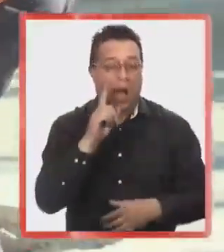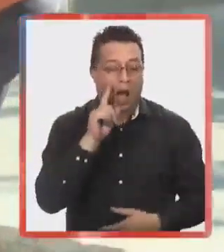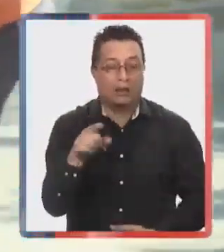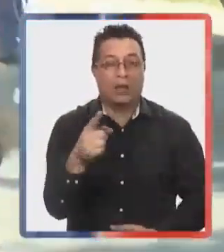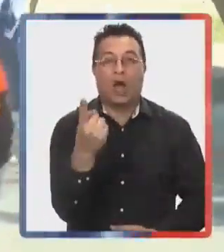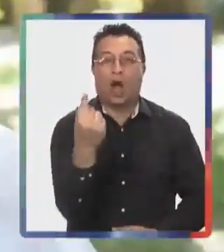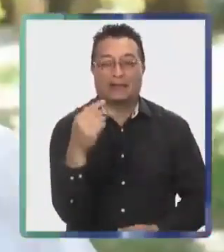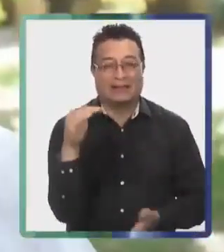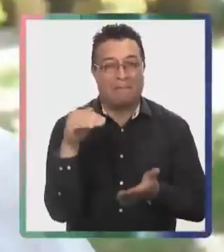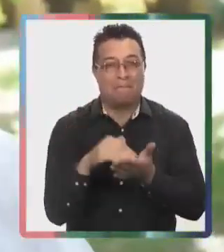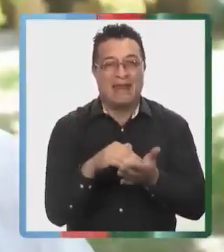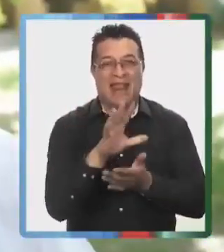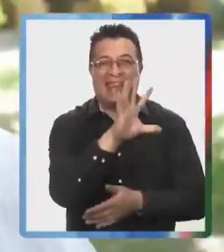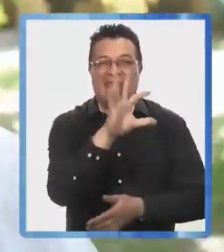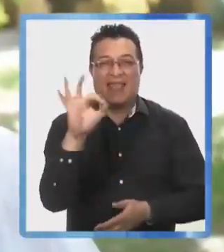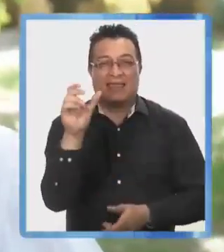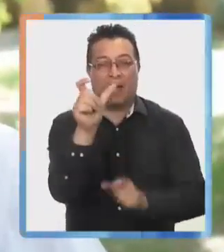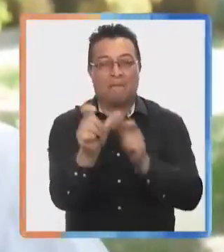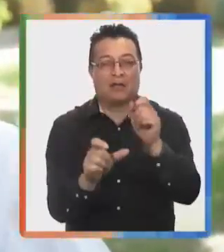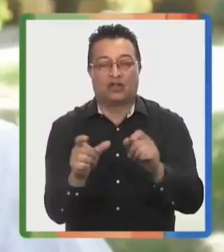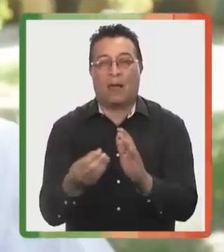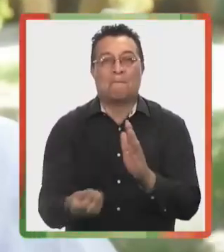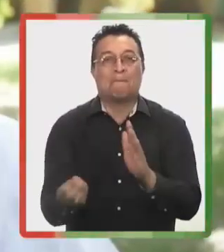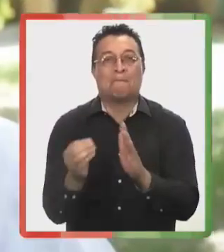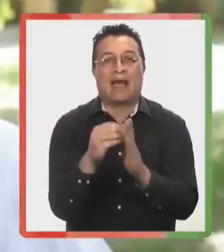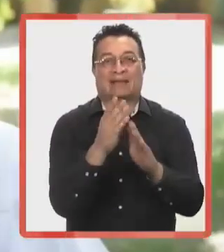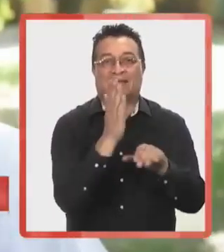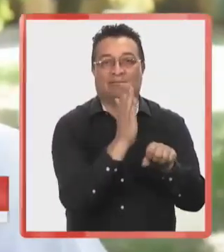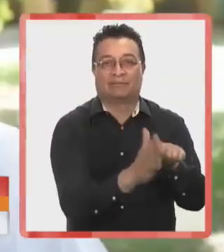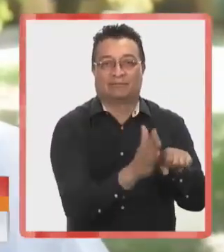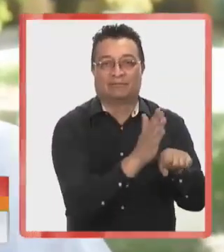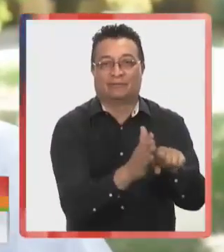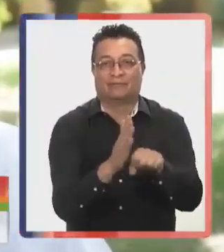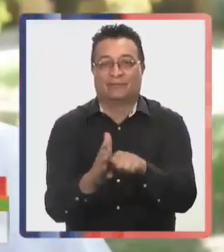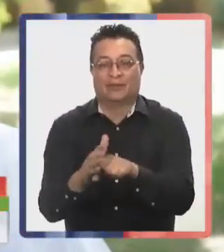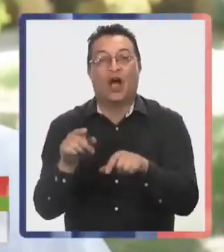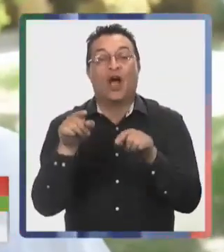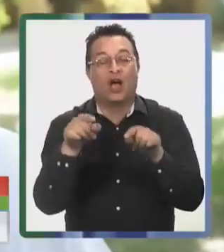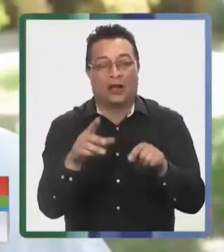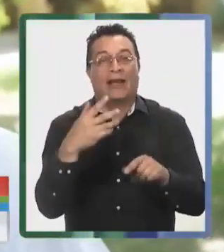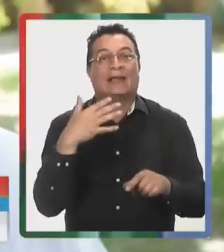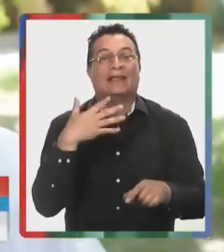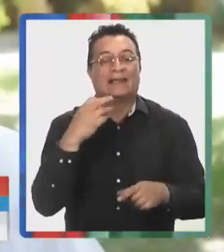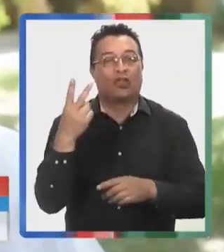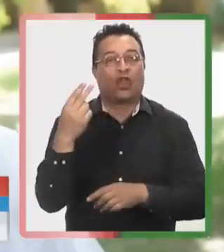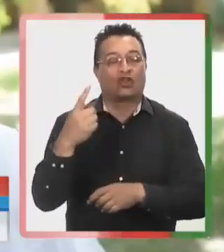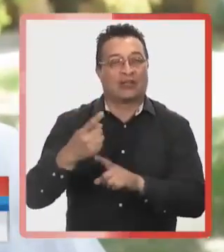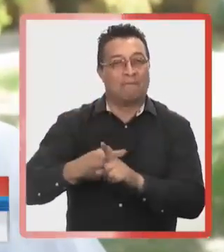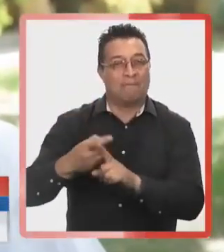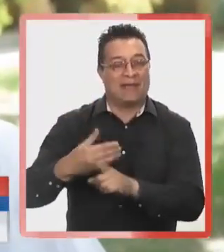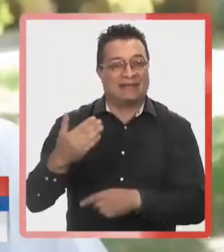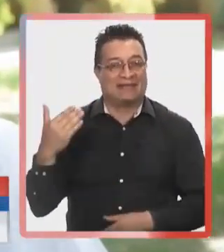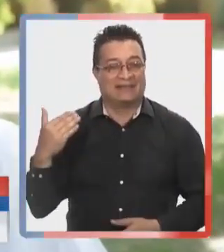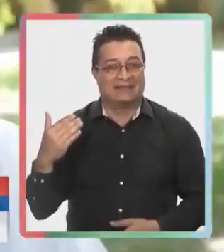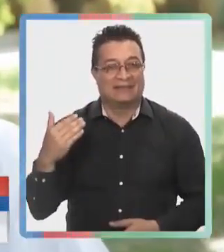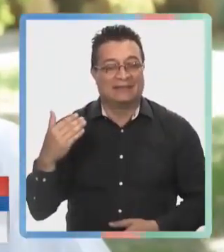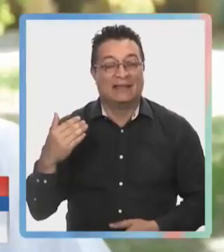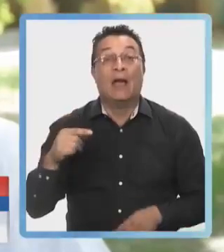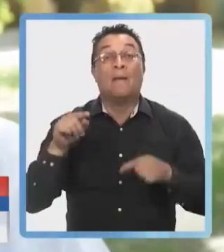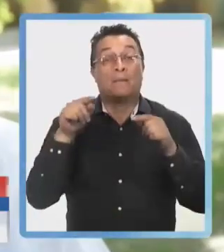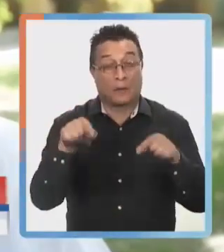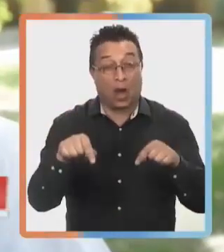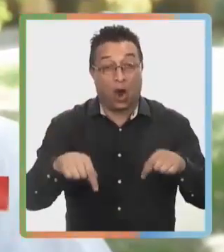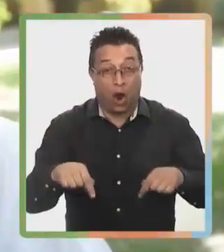11.500 personas más desocupadas que las que teníamos hace 12 meses. Hoy día